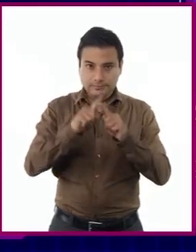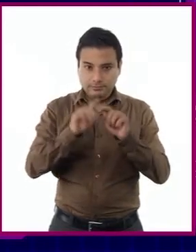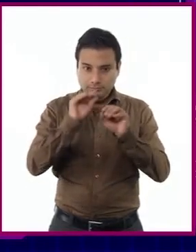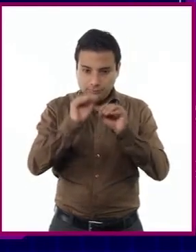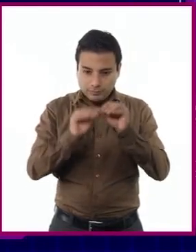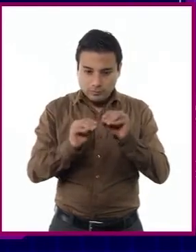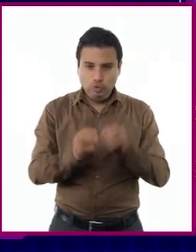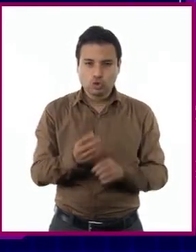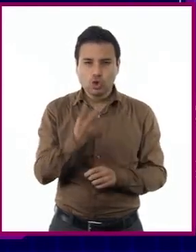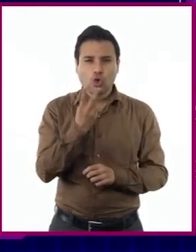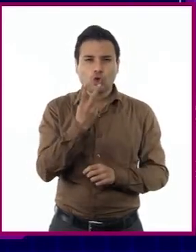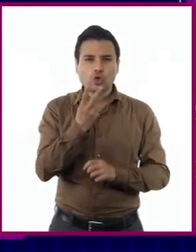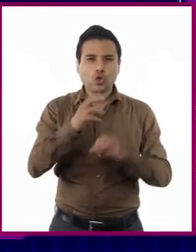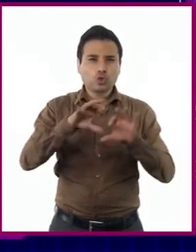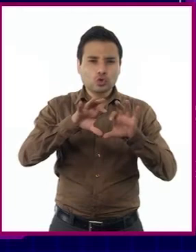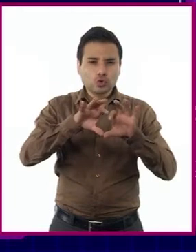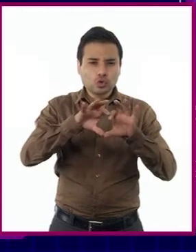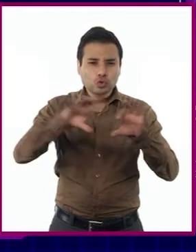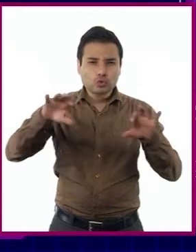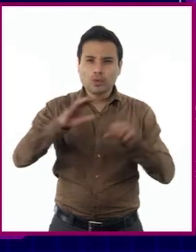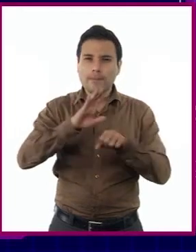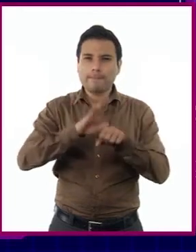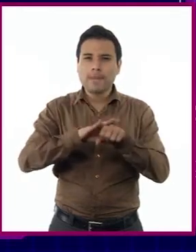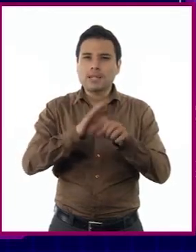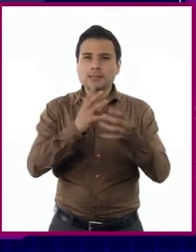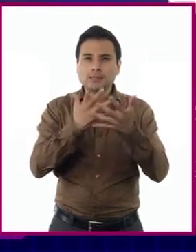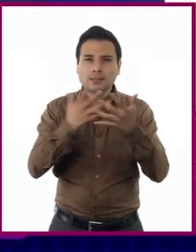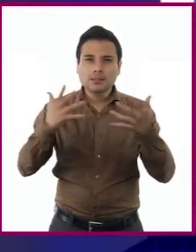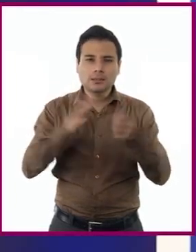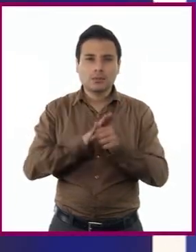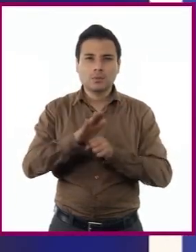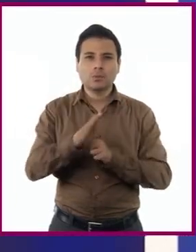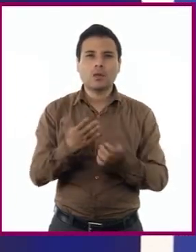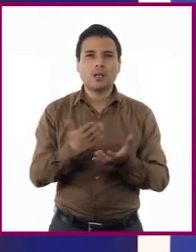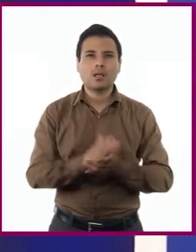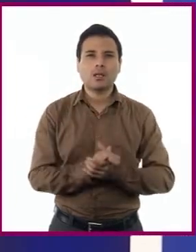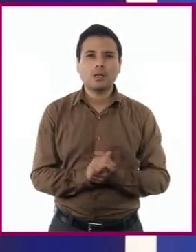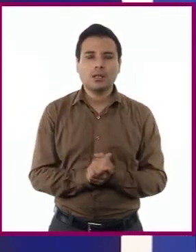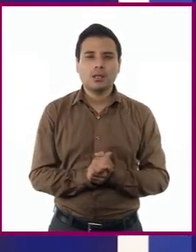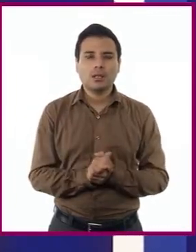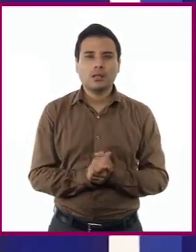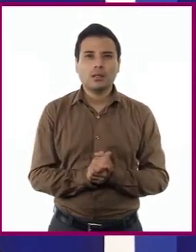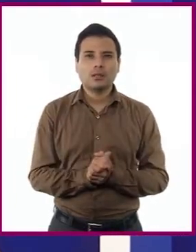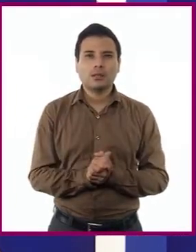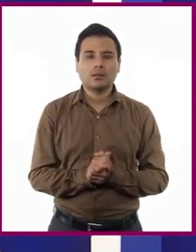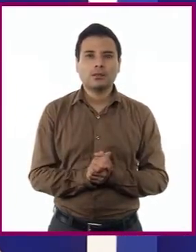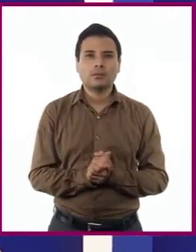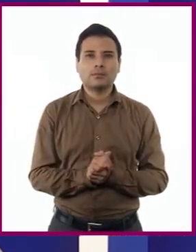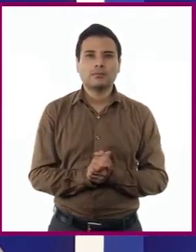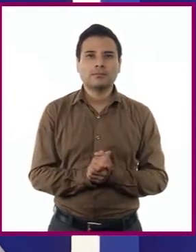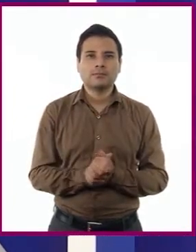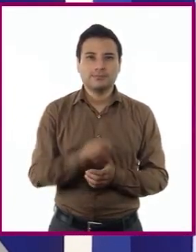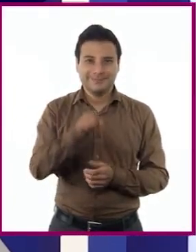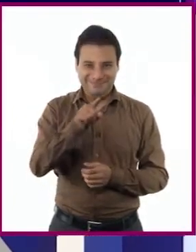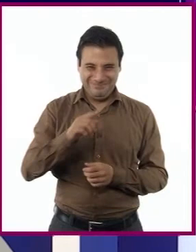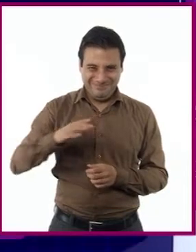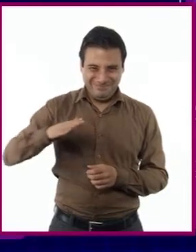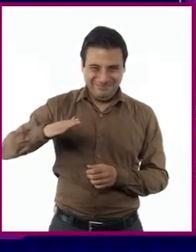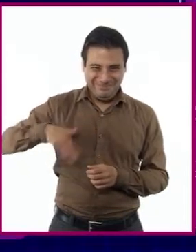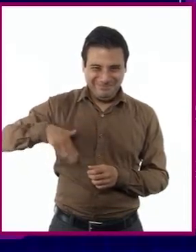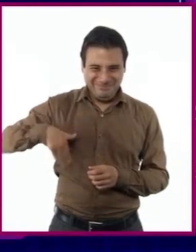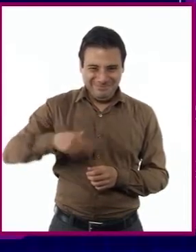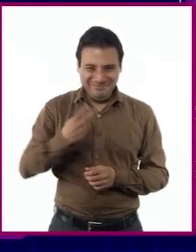los dos tubos ocupa mayor espacio en casa tomen las dos hojas que ya no utilizan